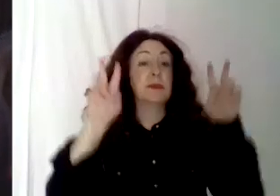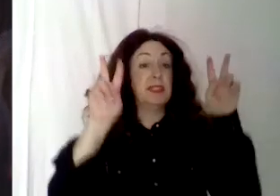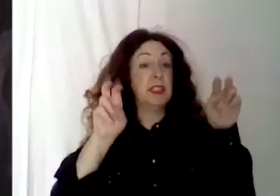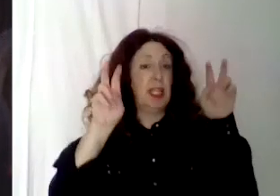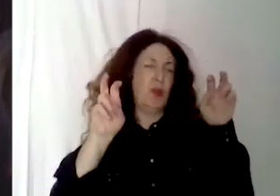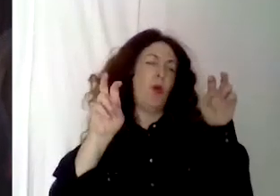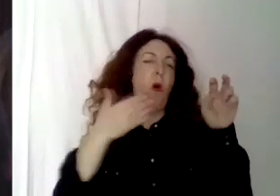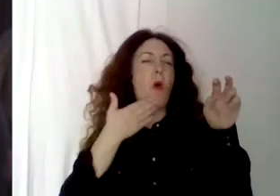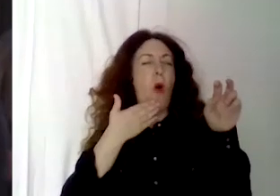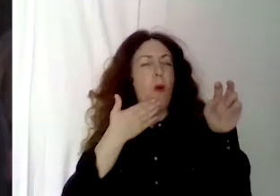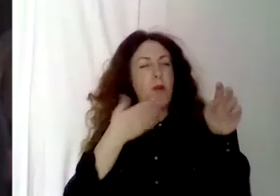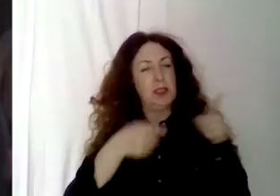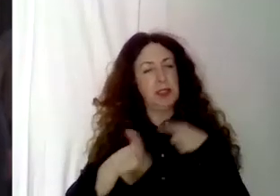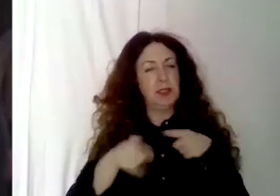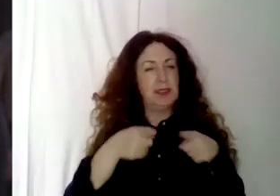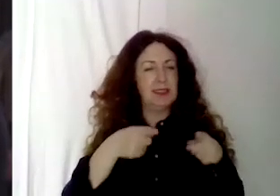provocador,